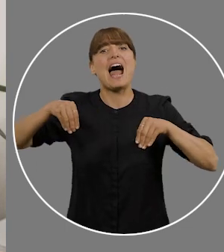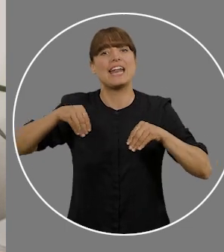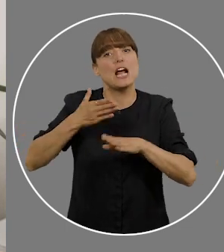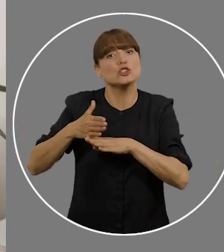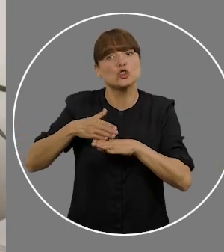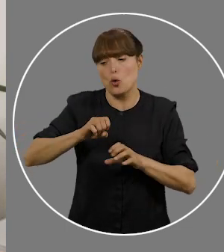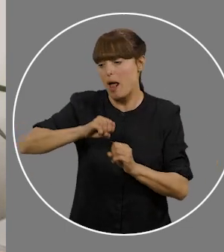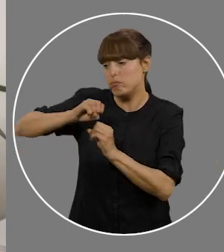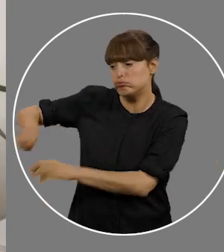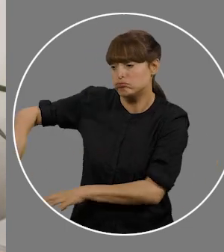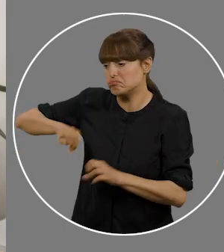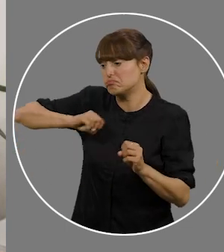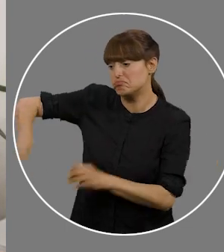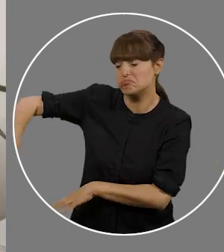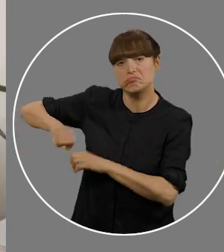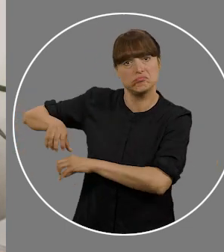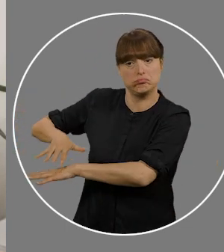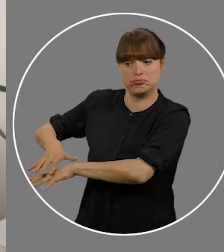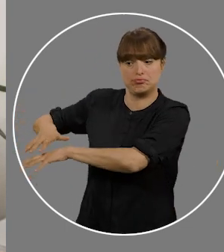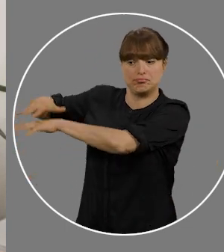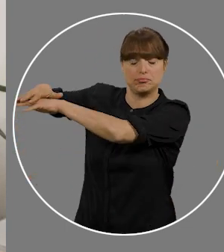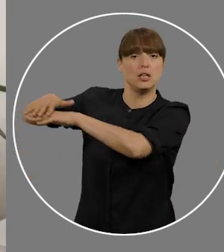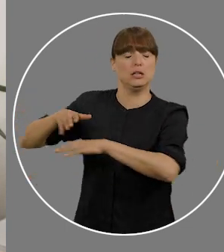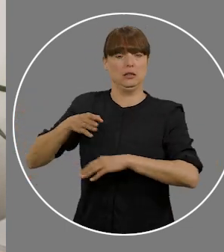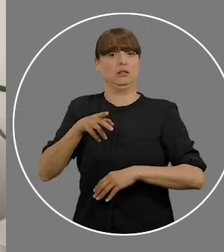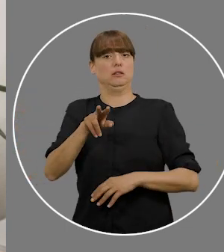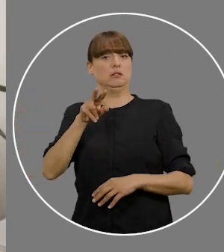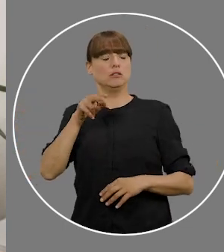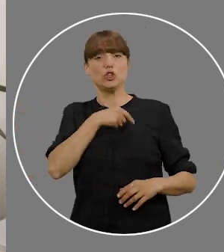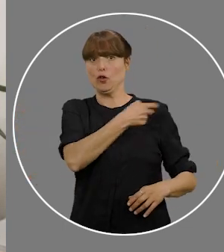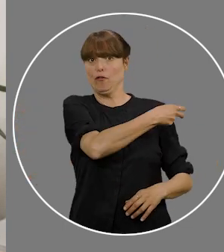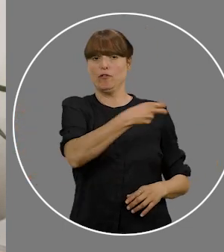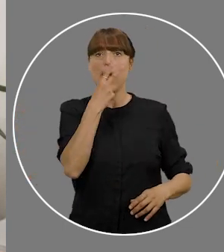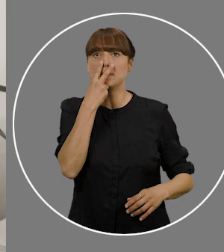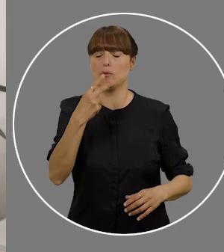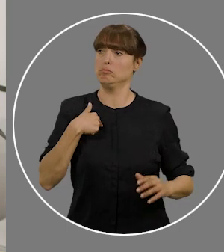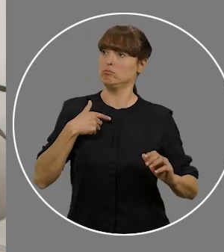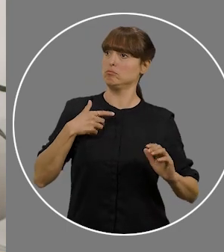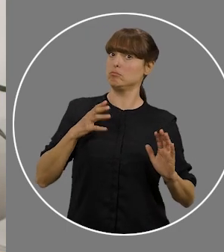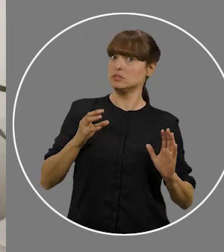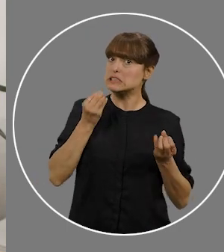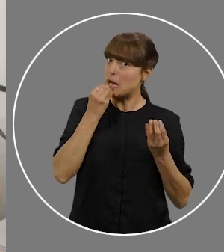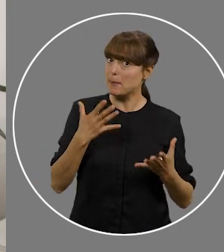fui, ya le digo, como que estaba tan mal, pues me gustó. ¿Y